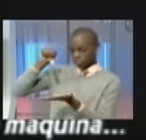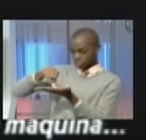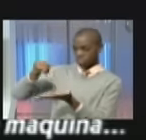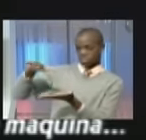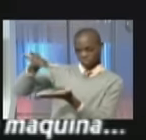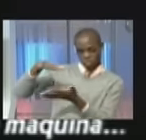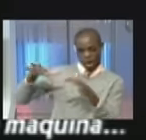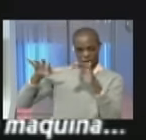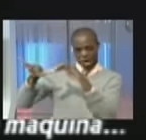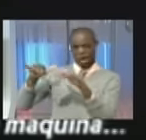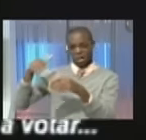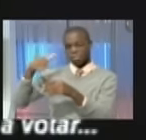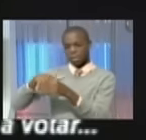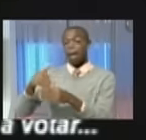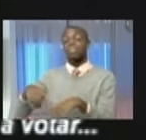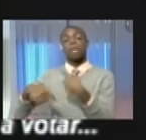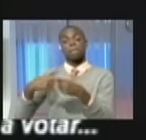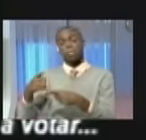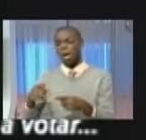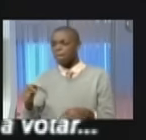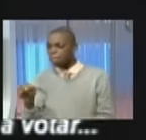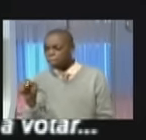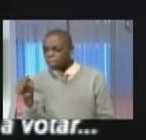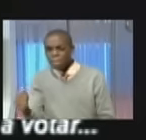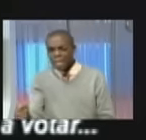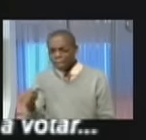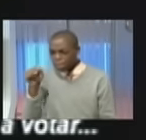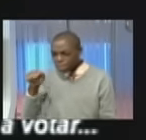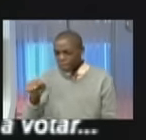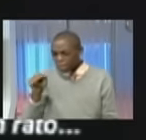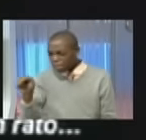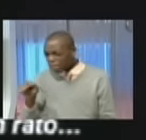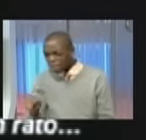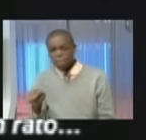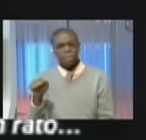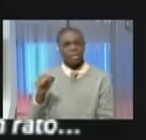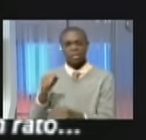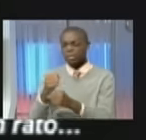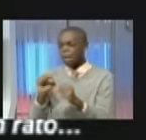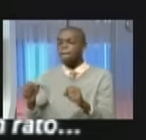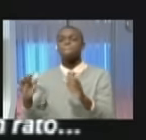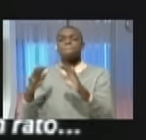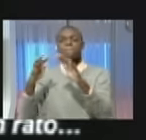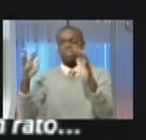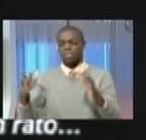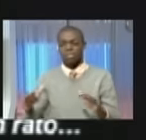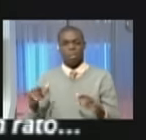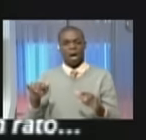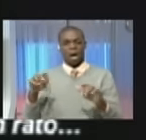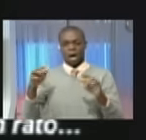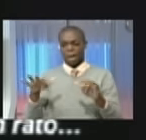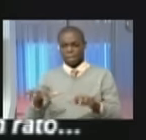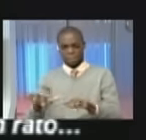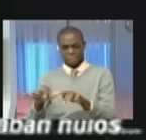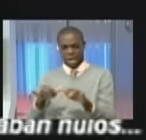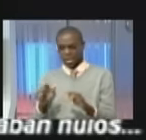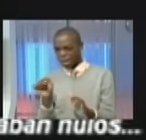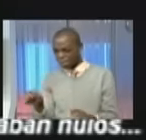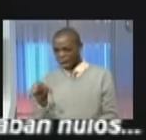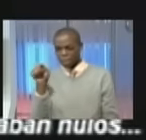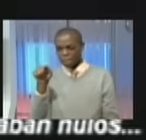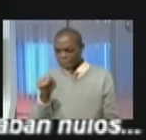un rato estaba bloqueado la máquina y nosotros cuando yo fui como elector a votar la pantalla se despareció y después de un